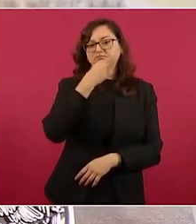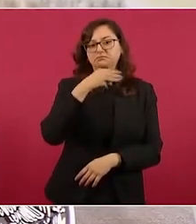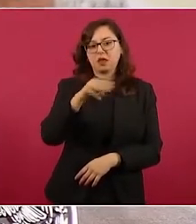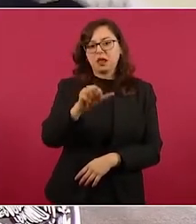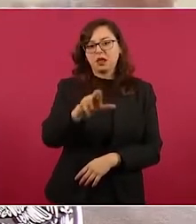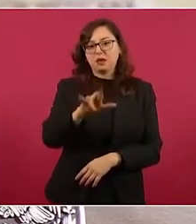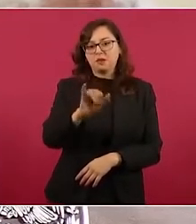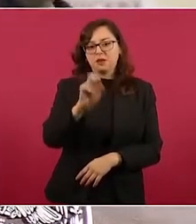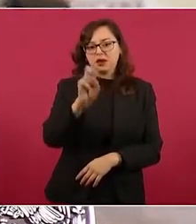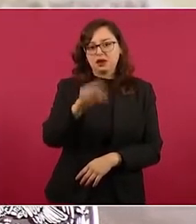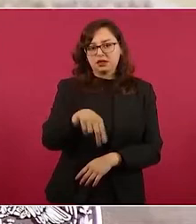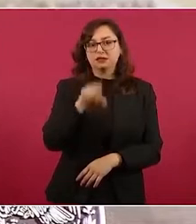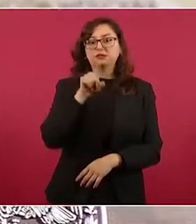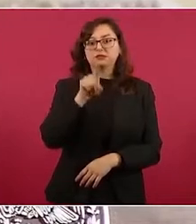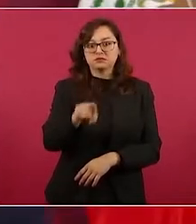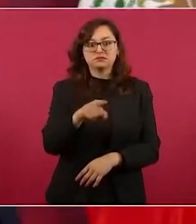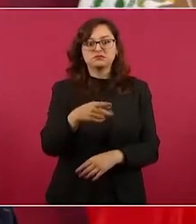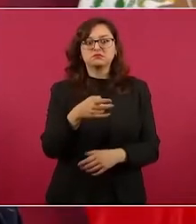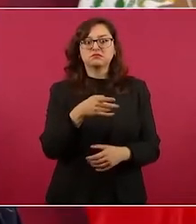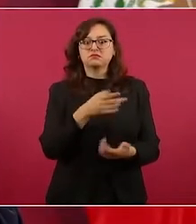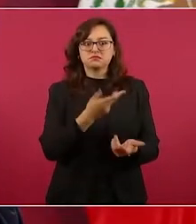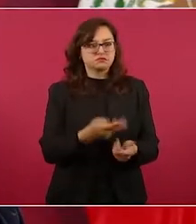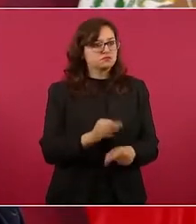que salió a la defensa,